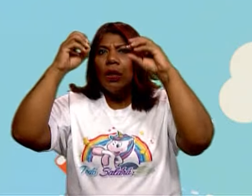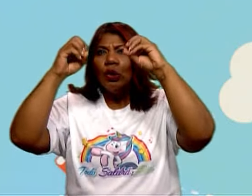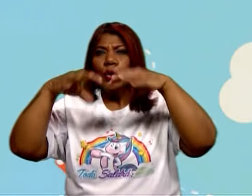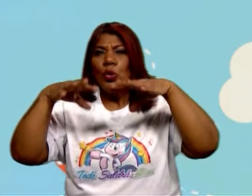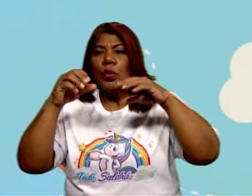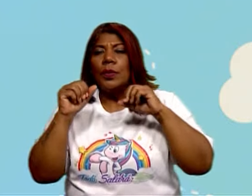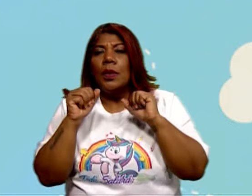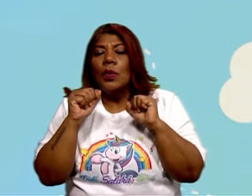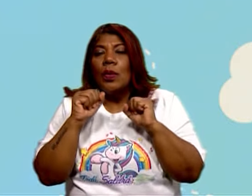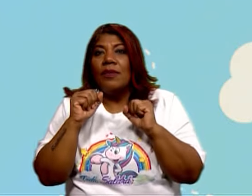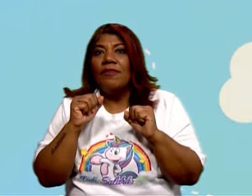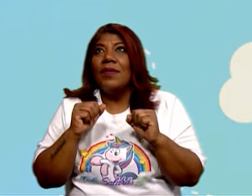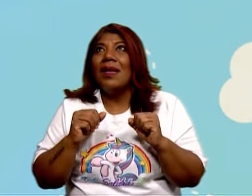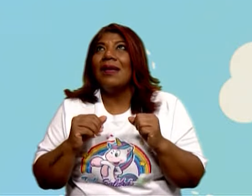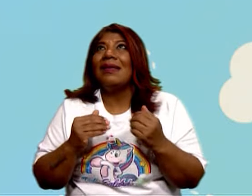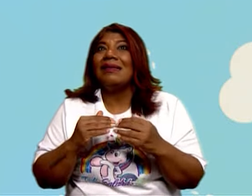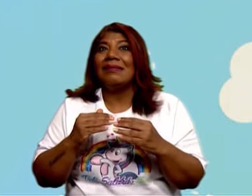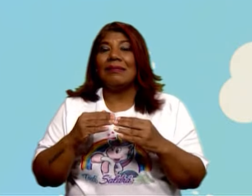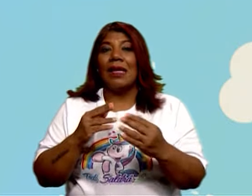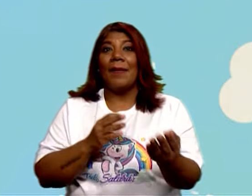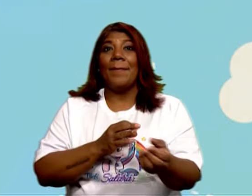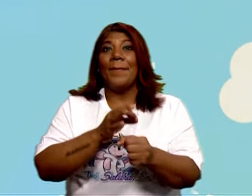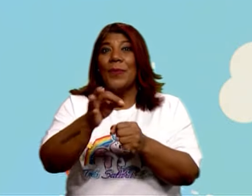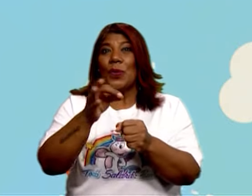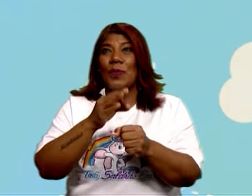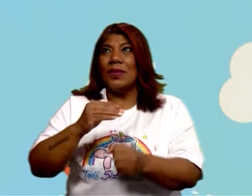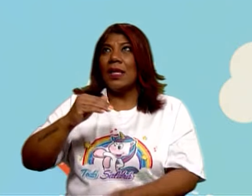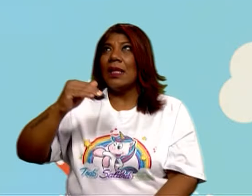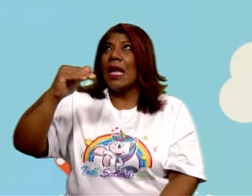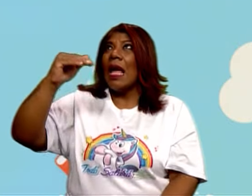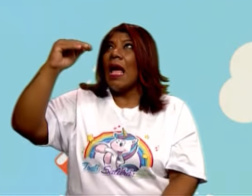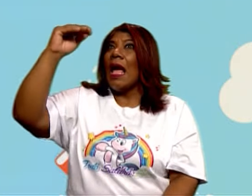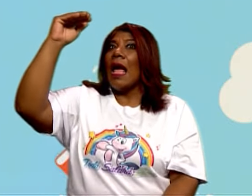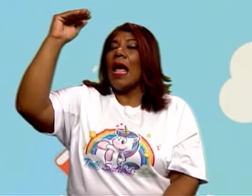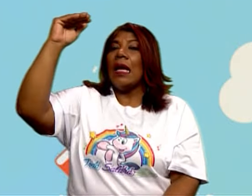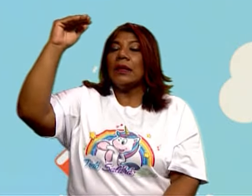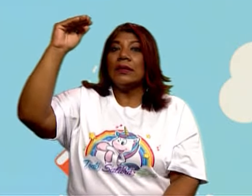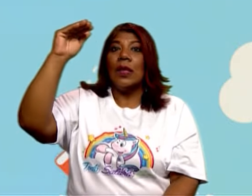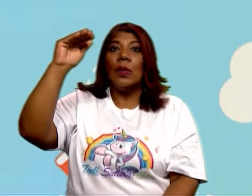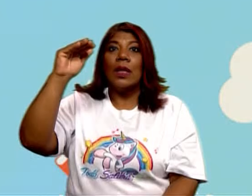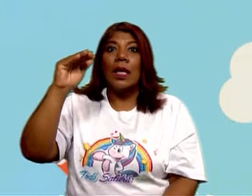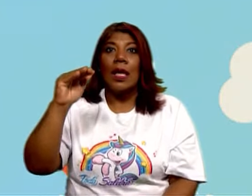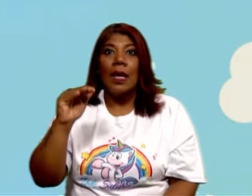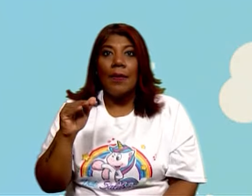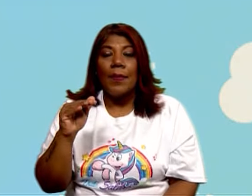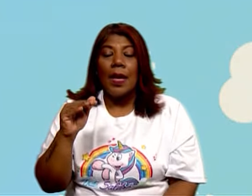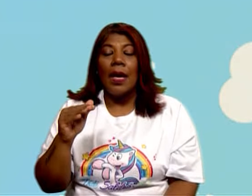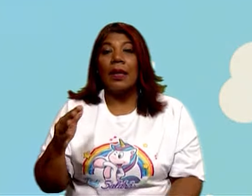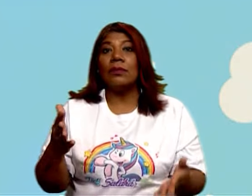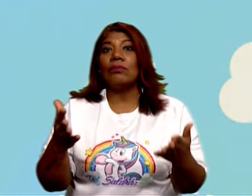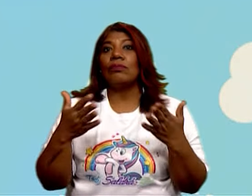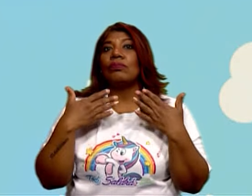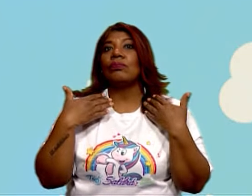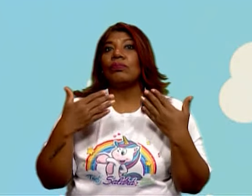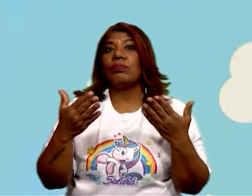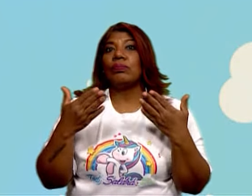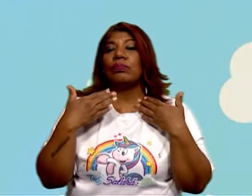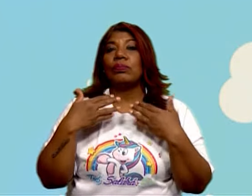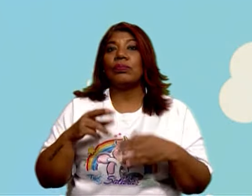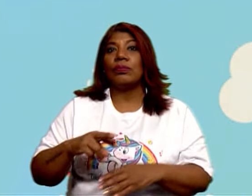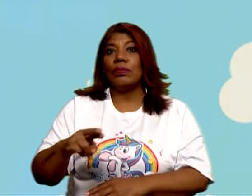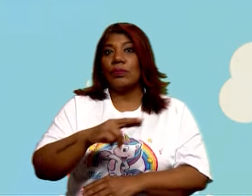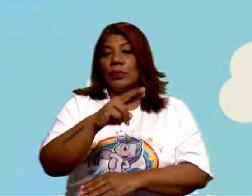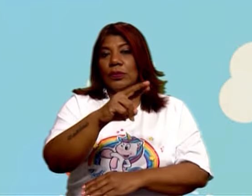la altitud. Las masas de agua, la distancia del mar, el calor, las corrientes del océano, los ríos y